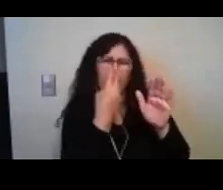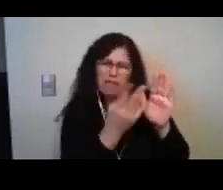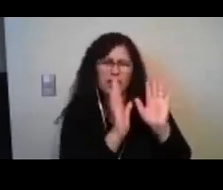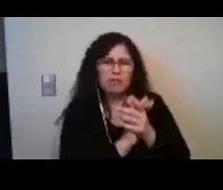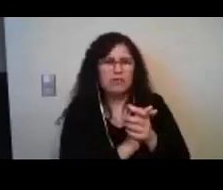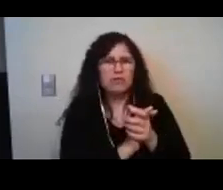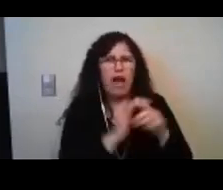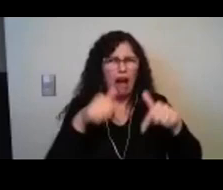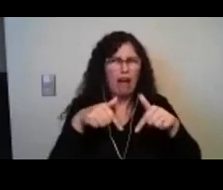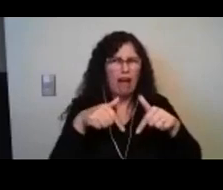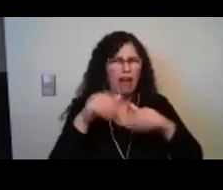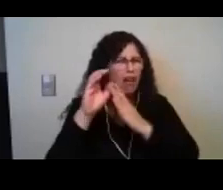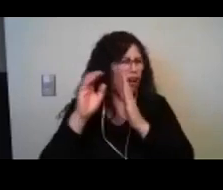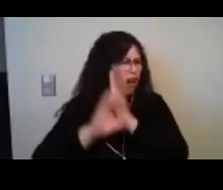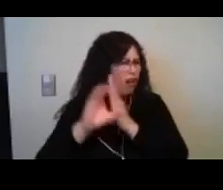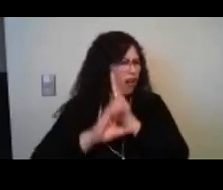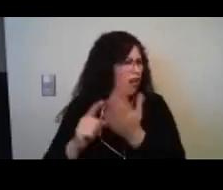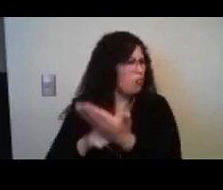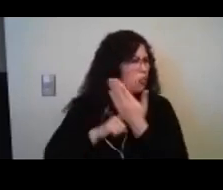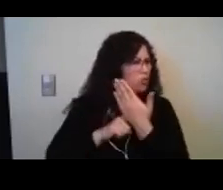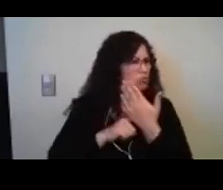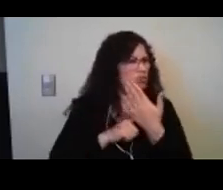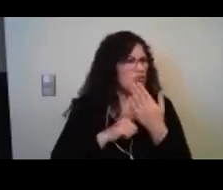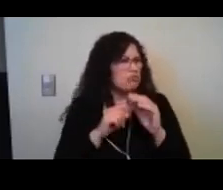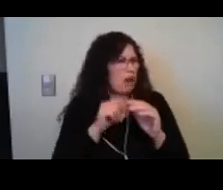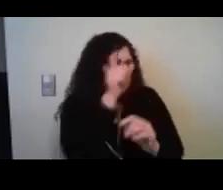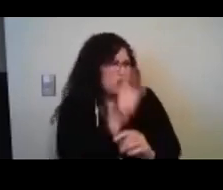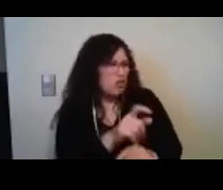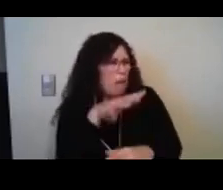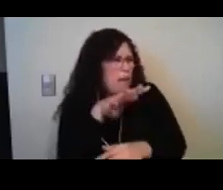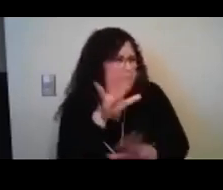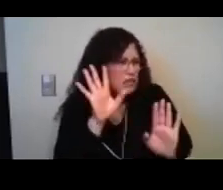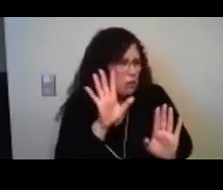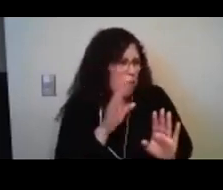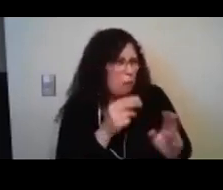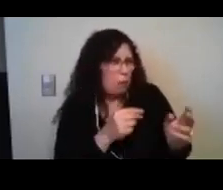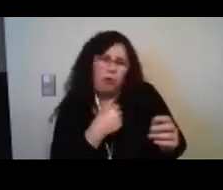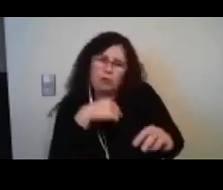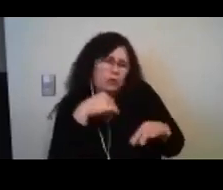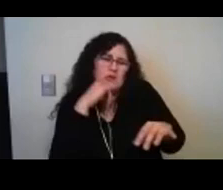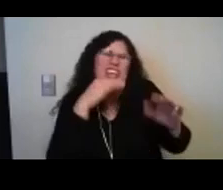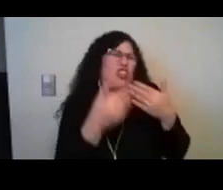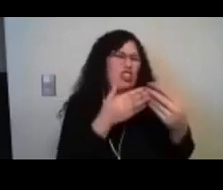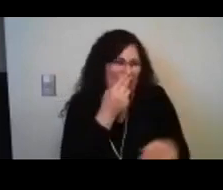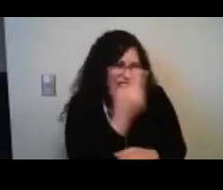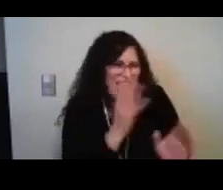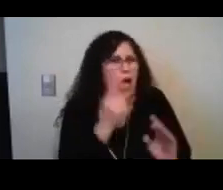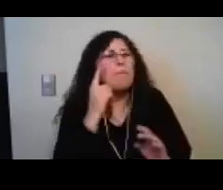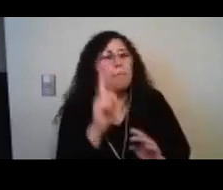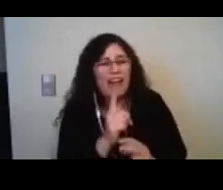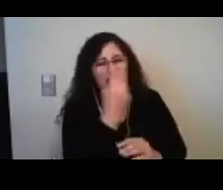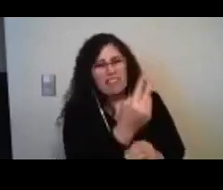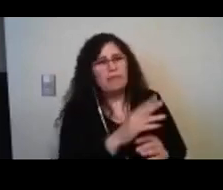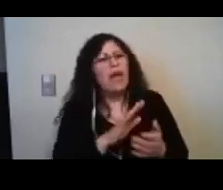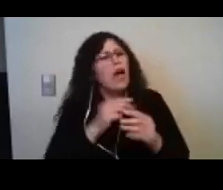la carrera o no, que mostraban una persona con Parkinson y mostraban que le daban así como